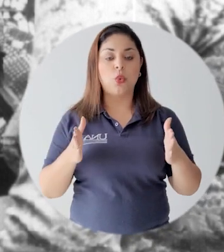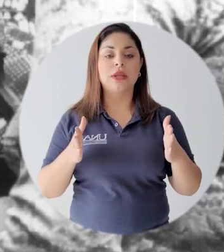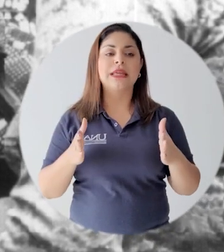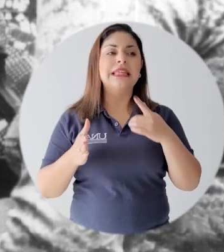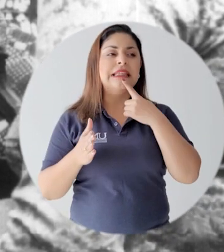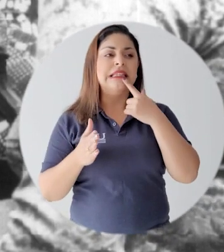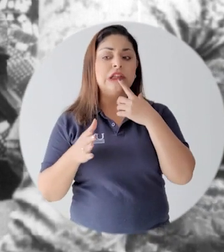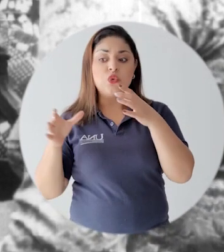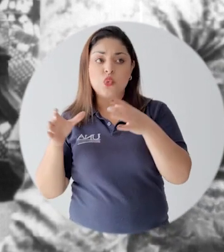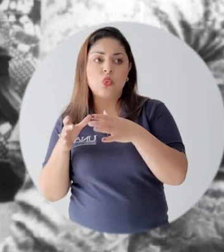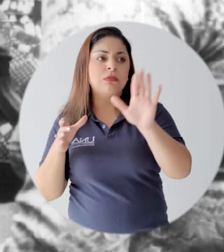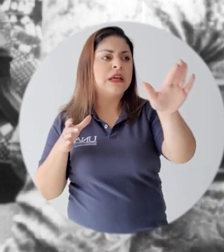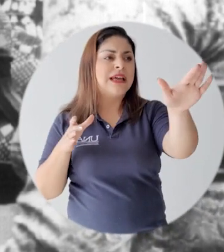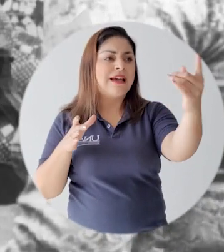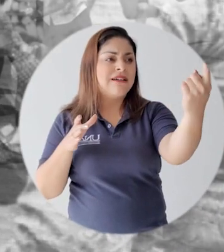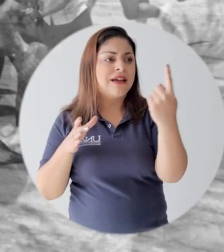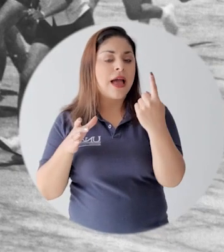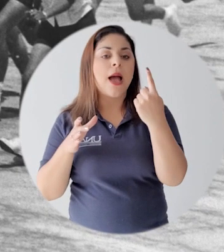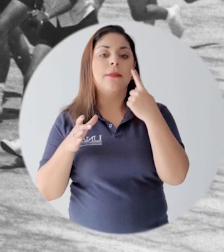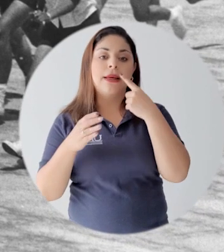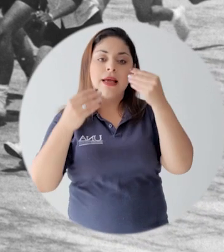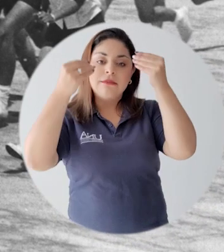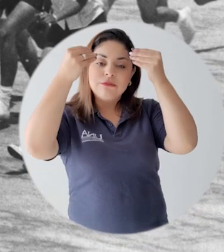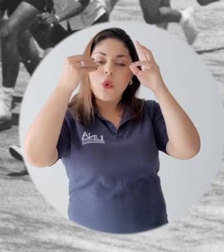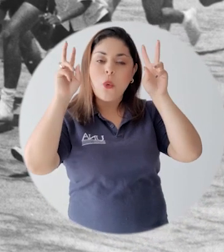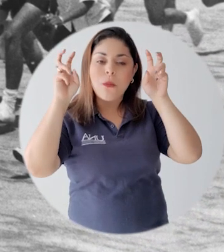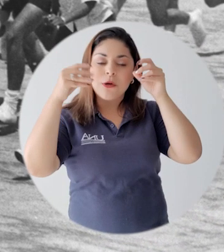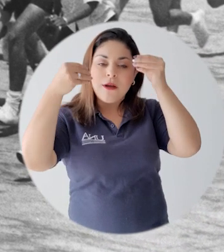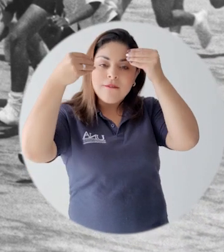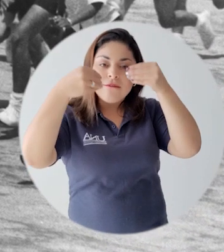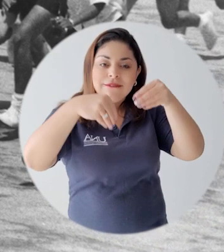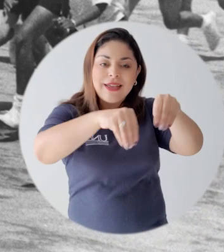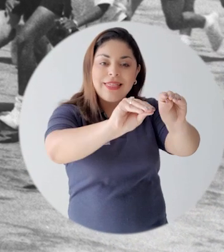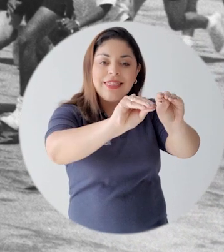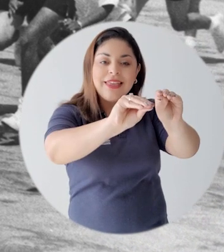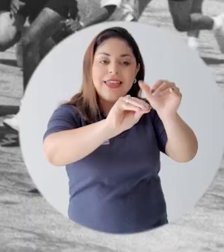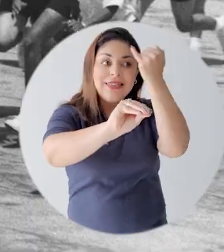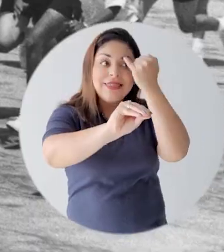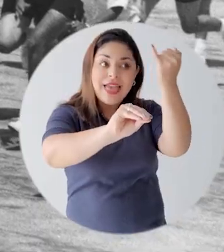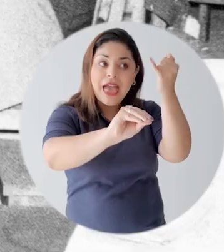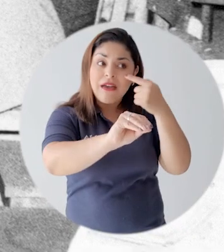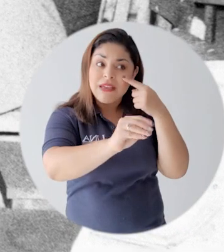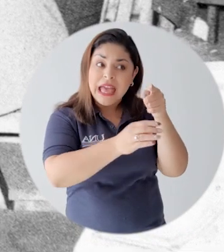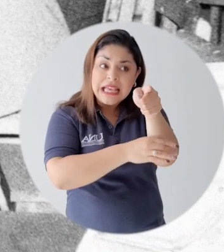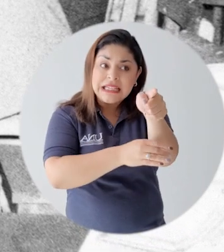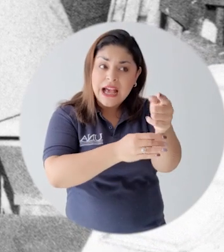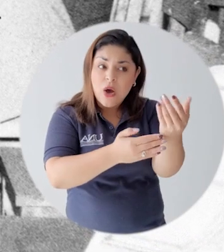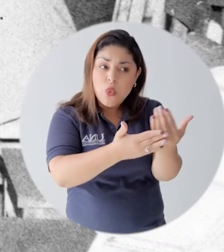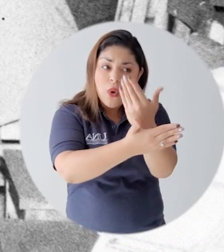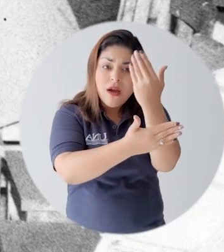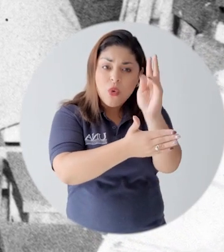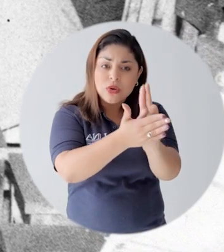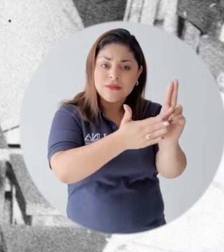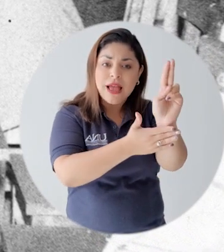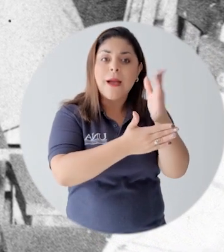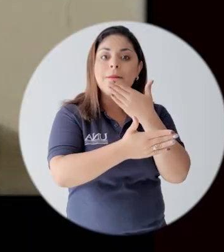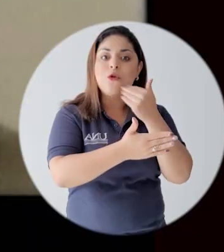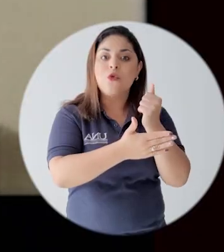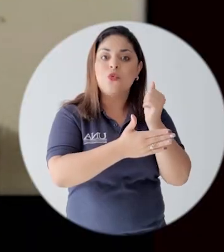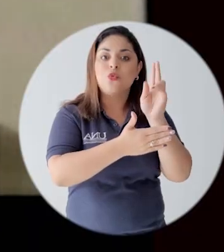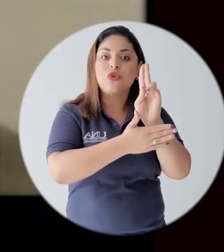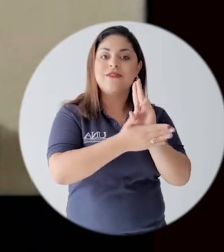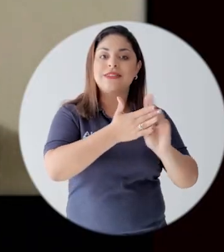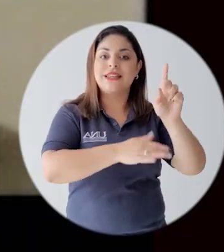términos populares, le venden la idea de que aquella universidad nueva pudiera ser esa universidad